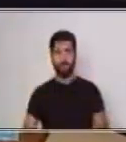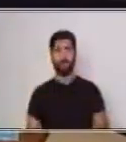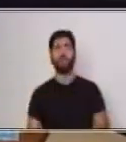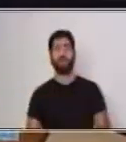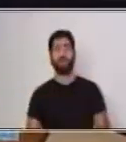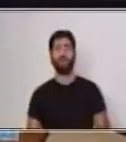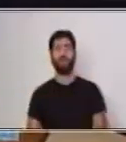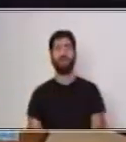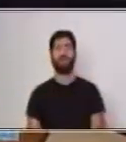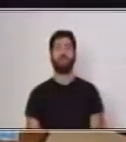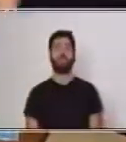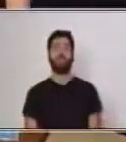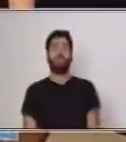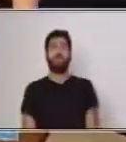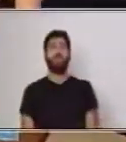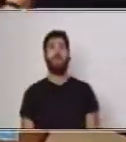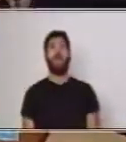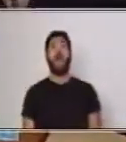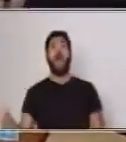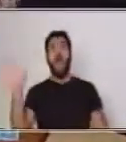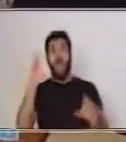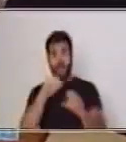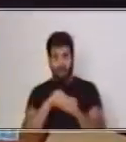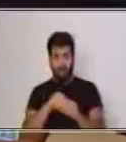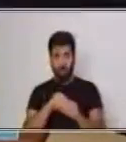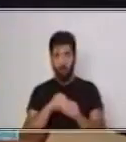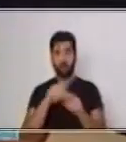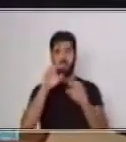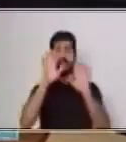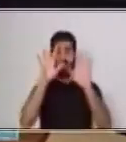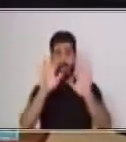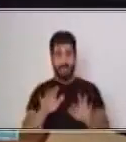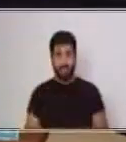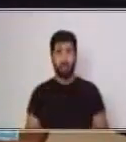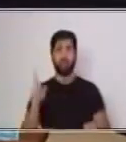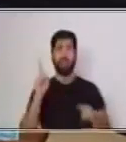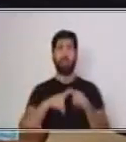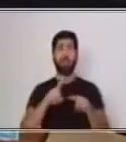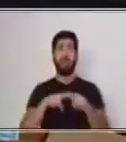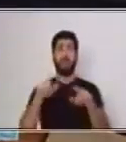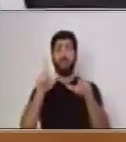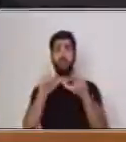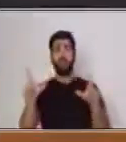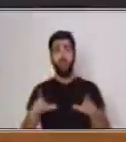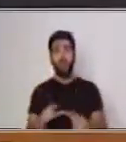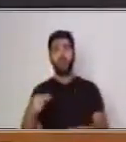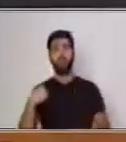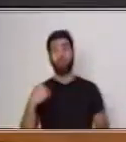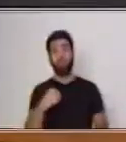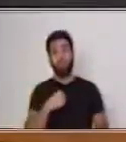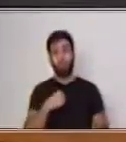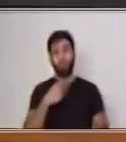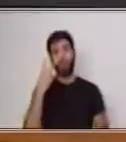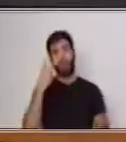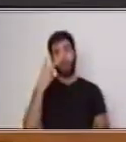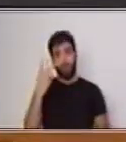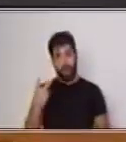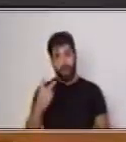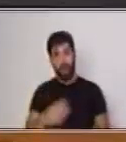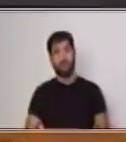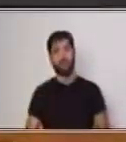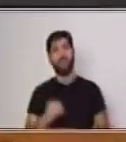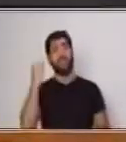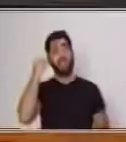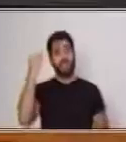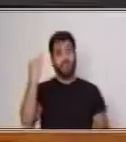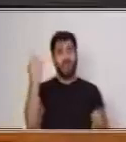Dentro de los textos, vamos de acuerdo al lugar donde nosotros vamos a ubicar la